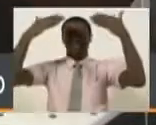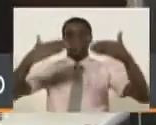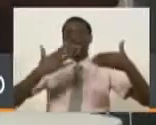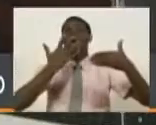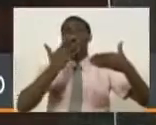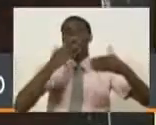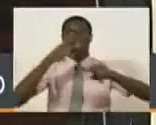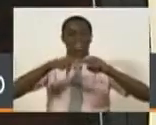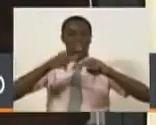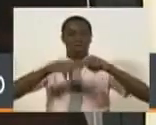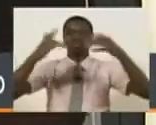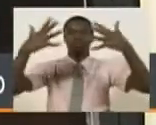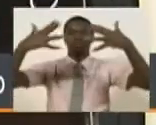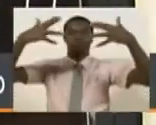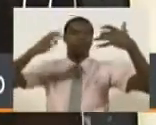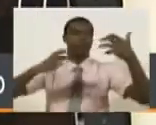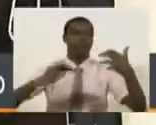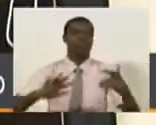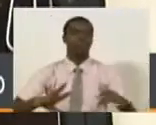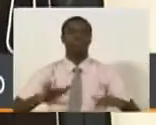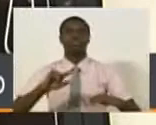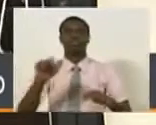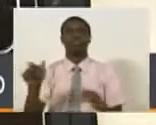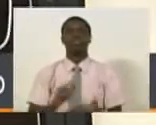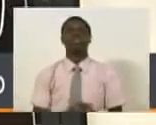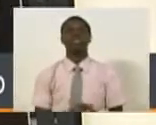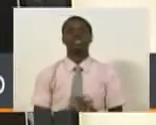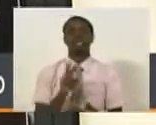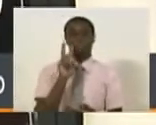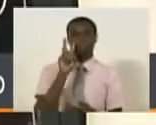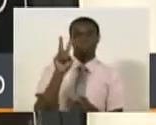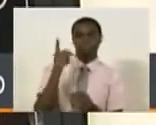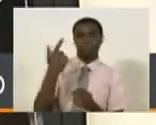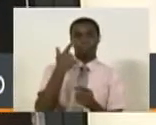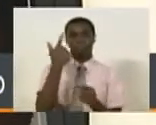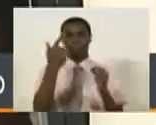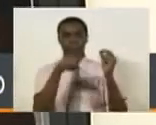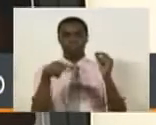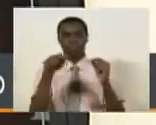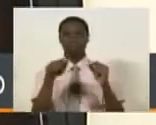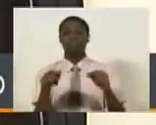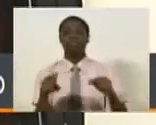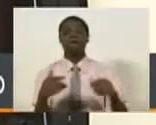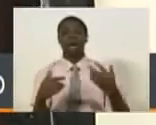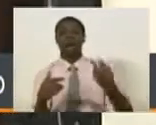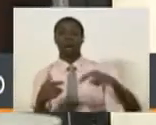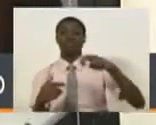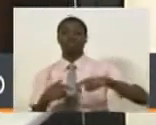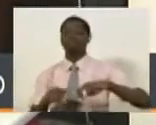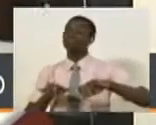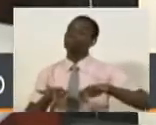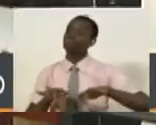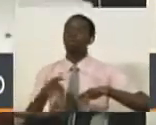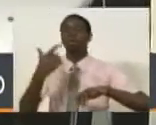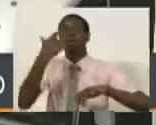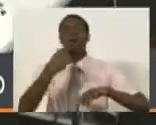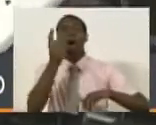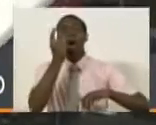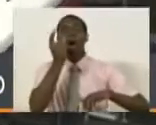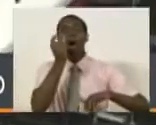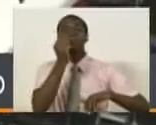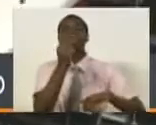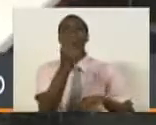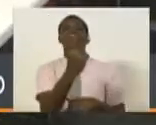vidrio. Si podemos acá visualizar, en este escritorio trabaja un ingeniero joven de